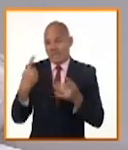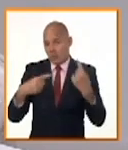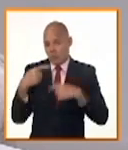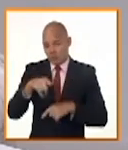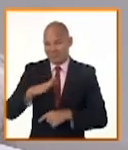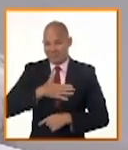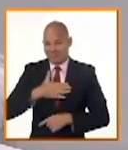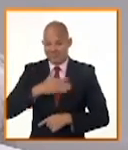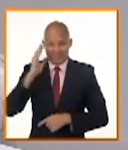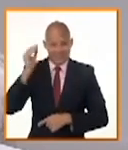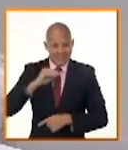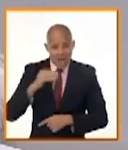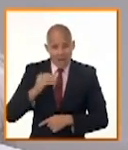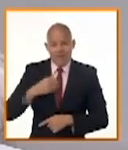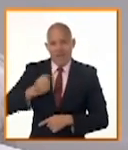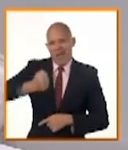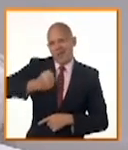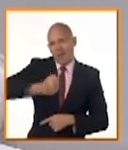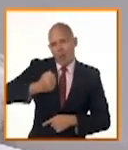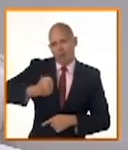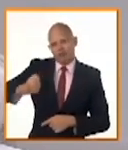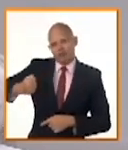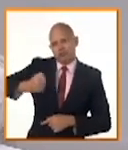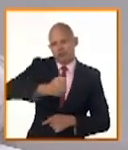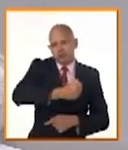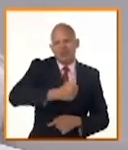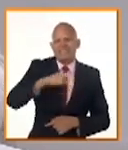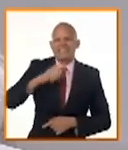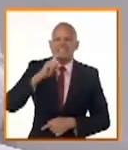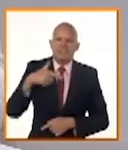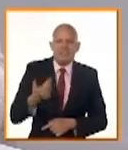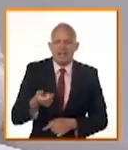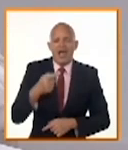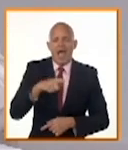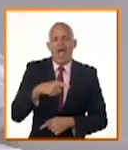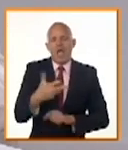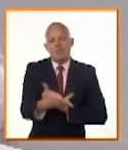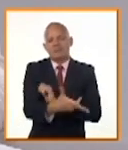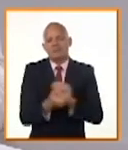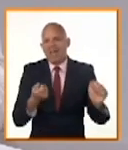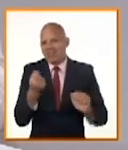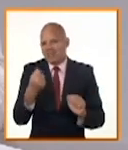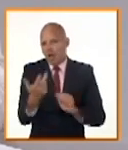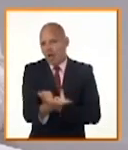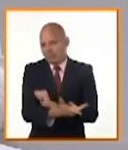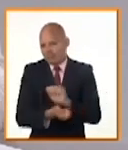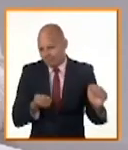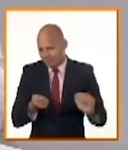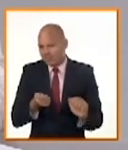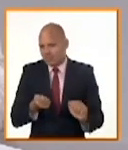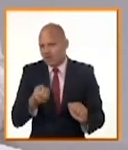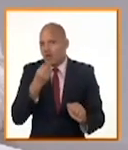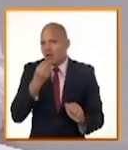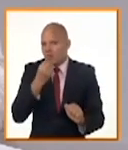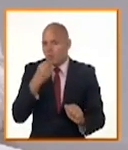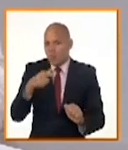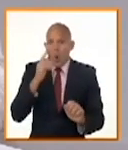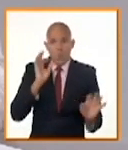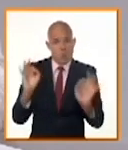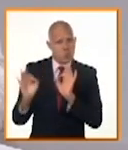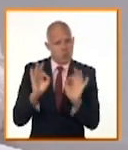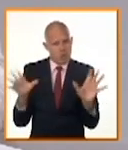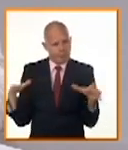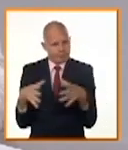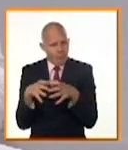y bueno si tienen una frecuencia determinada y lo pactan así bueno el Banco Central lo respeta siempre que esté en el contrato con esta forma con